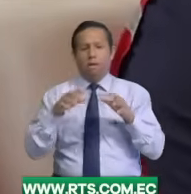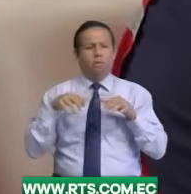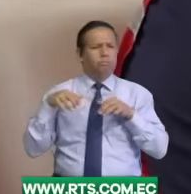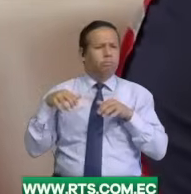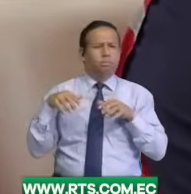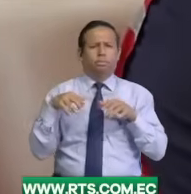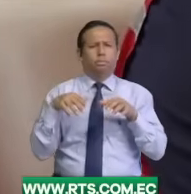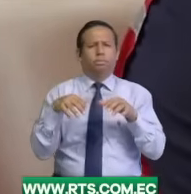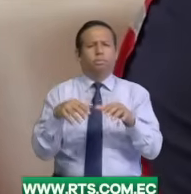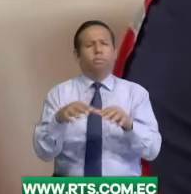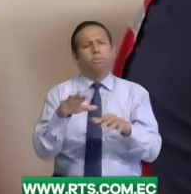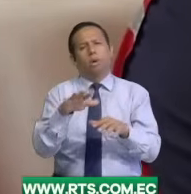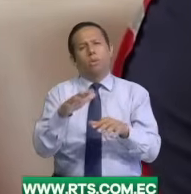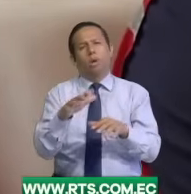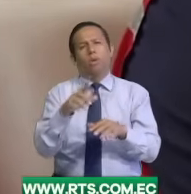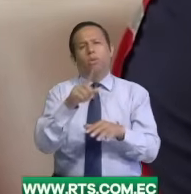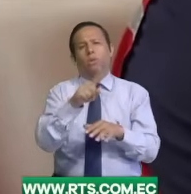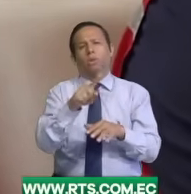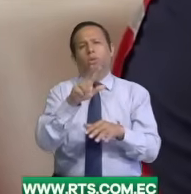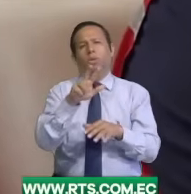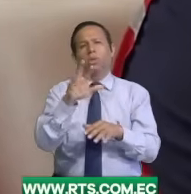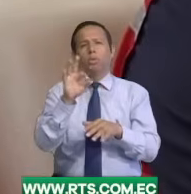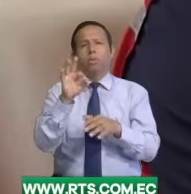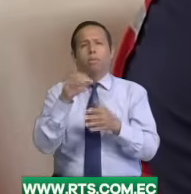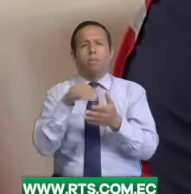un aproximado de